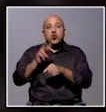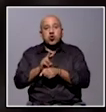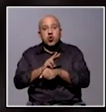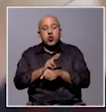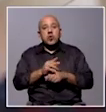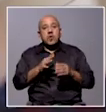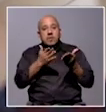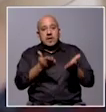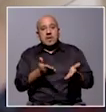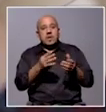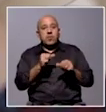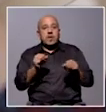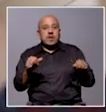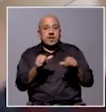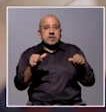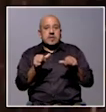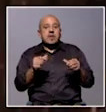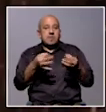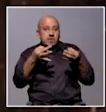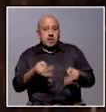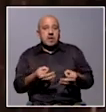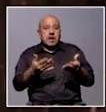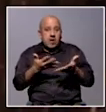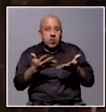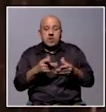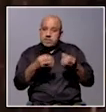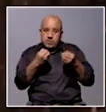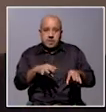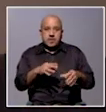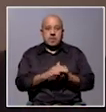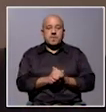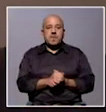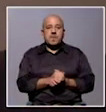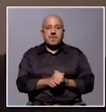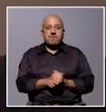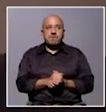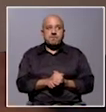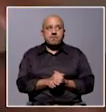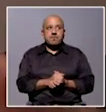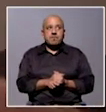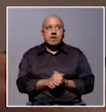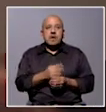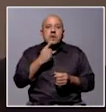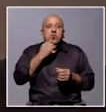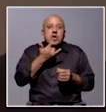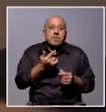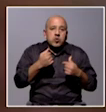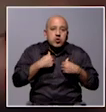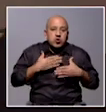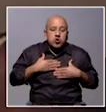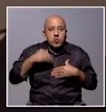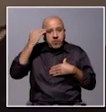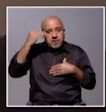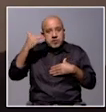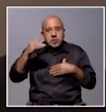situación que permitía realizar tareas de manera adecuada ahora se pierde supone de esto es soy una docente me toca la